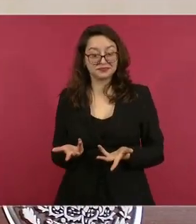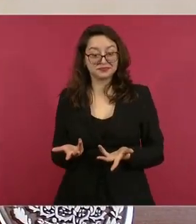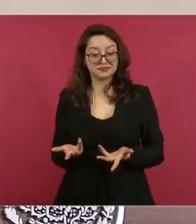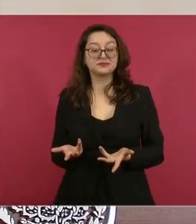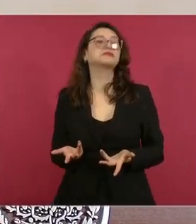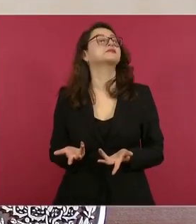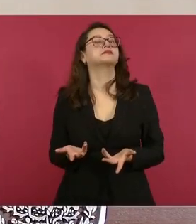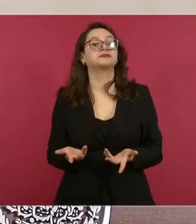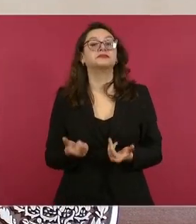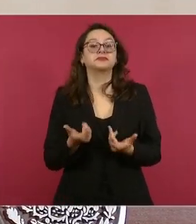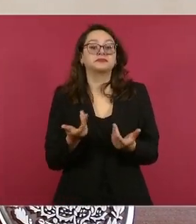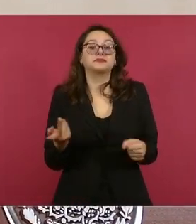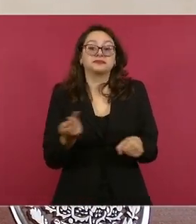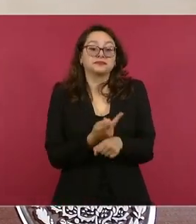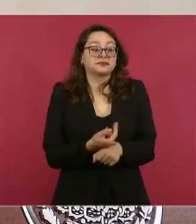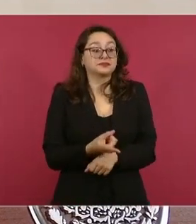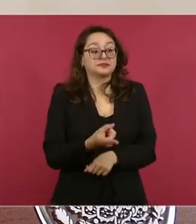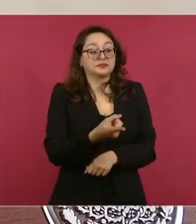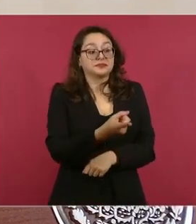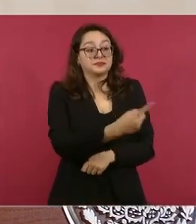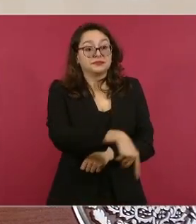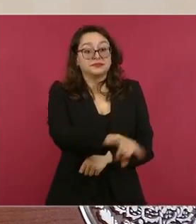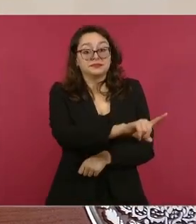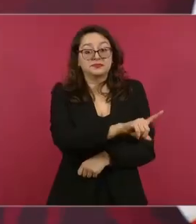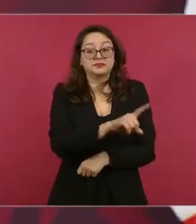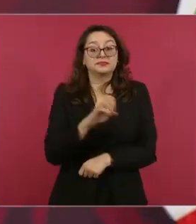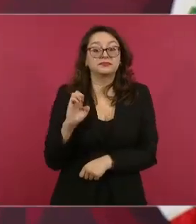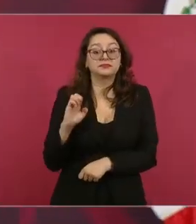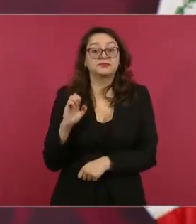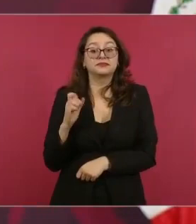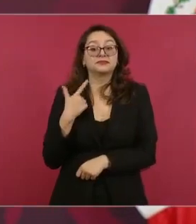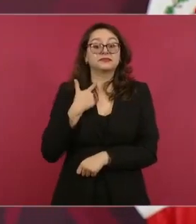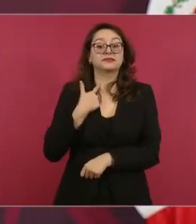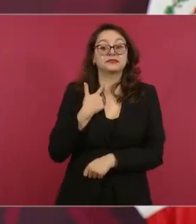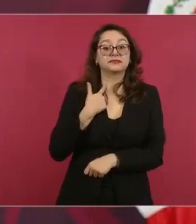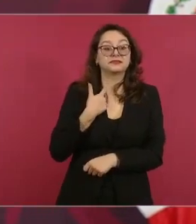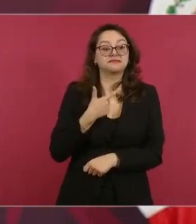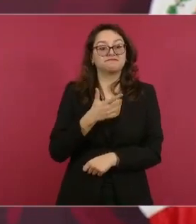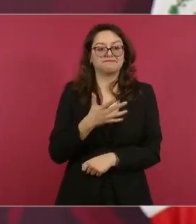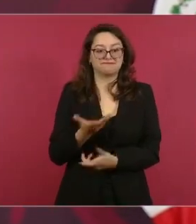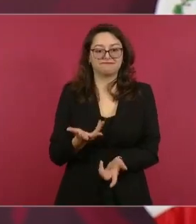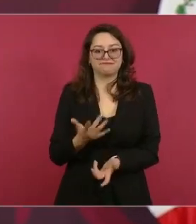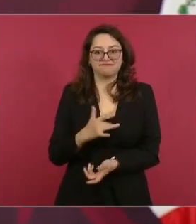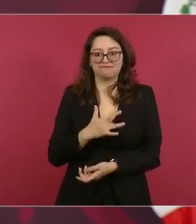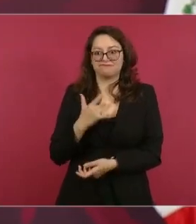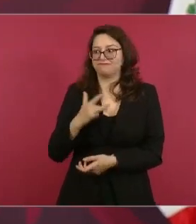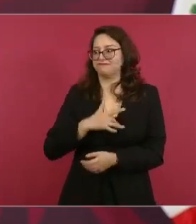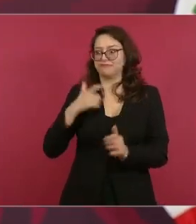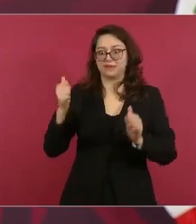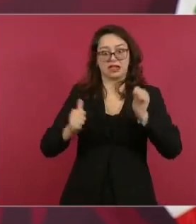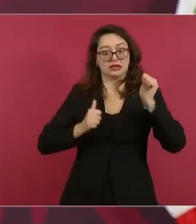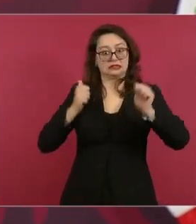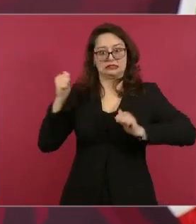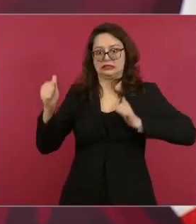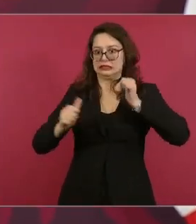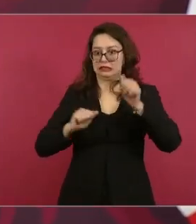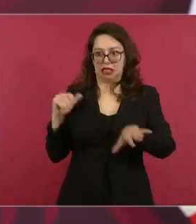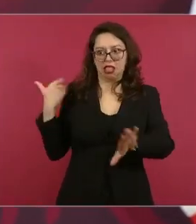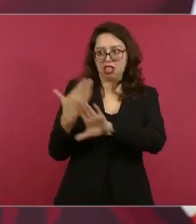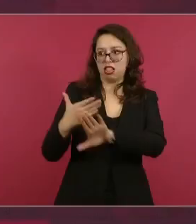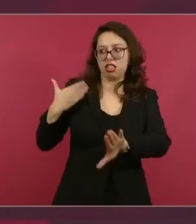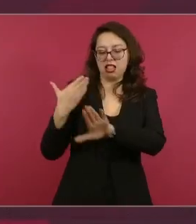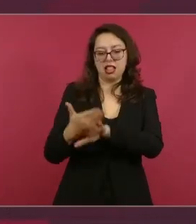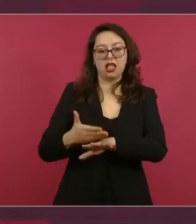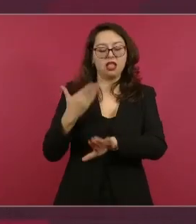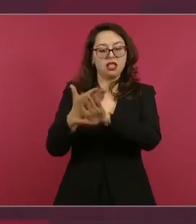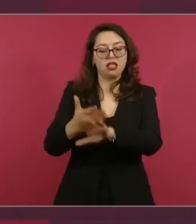sus privilegios, pues cualquier oportunidad la usan, ¿no?, para golpear